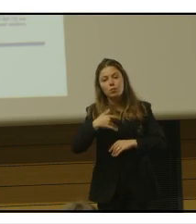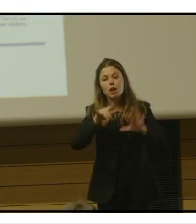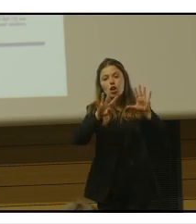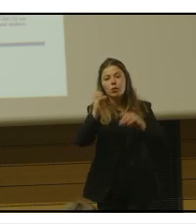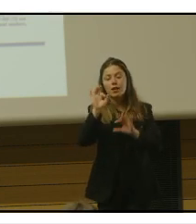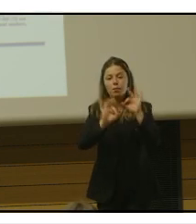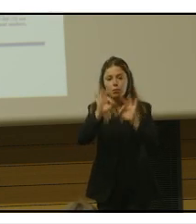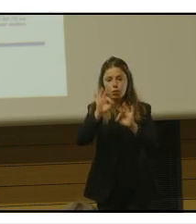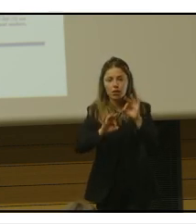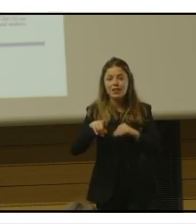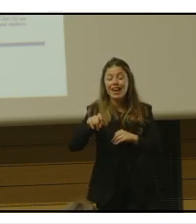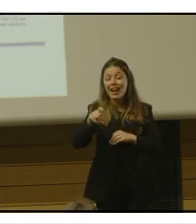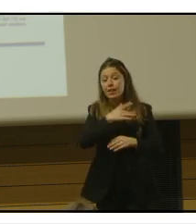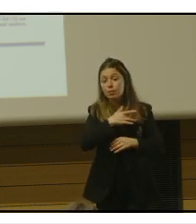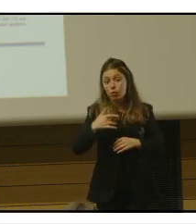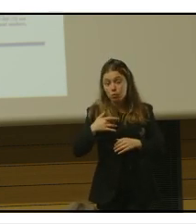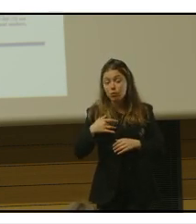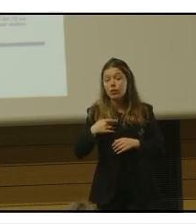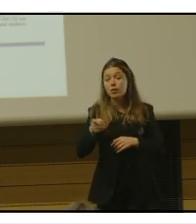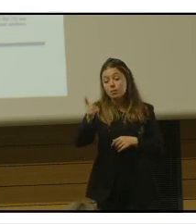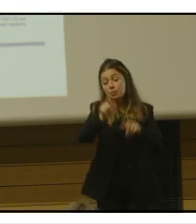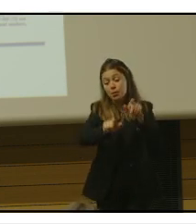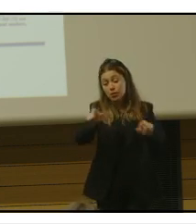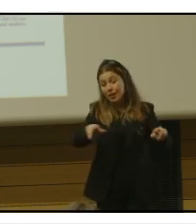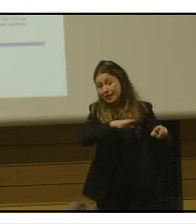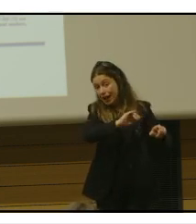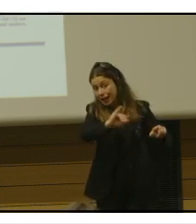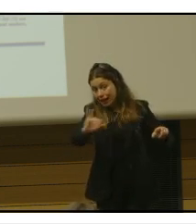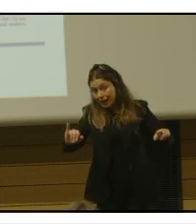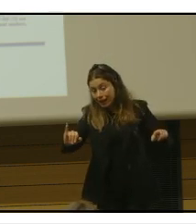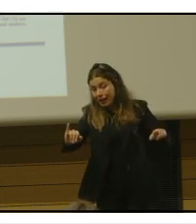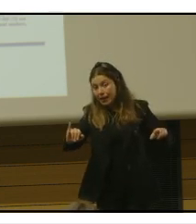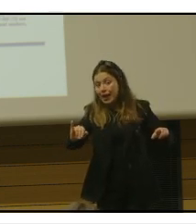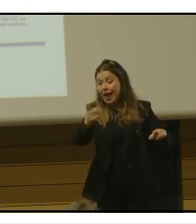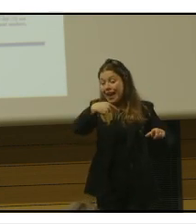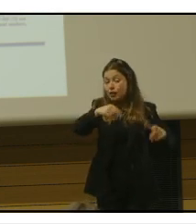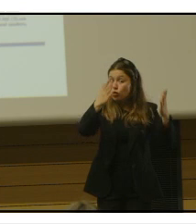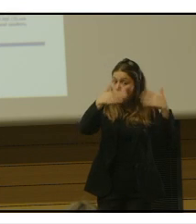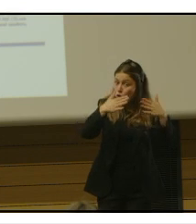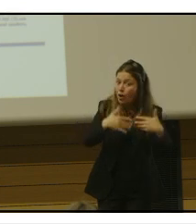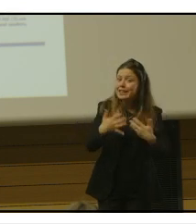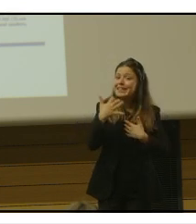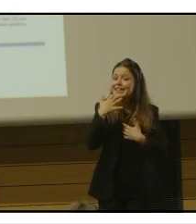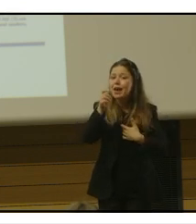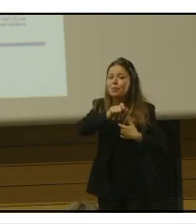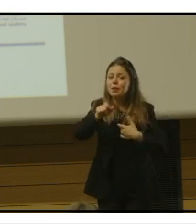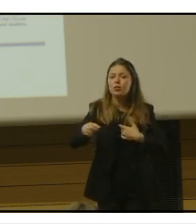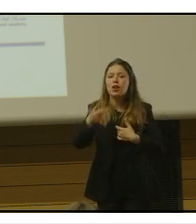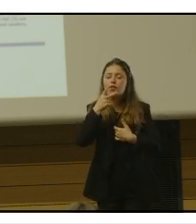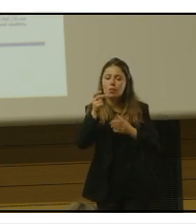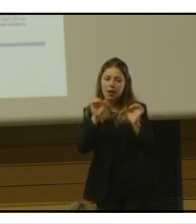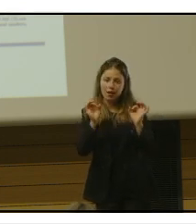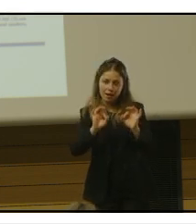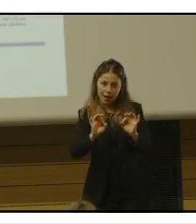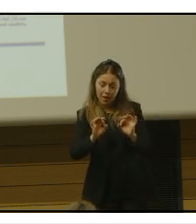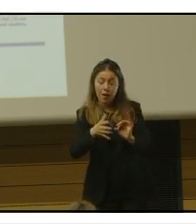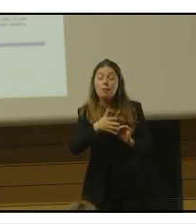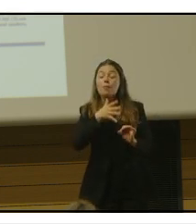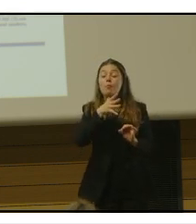de los casos de cáncer de pulmón que se producen no se hubiesen producido si esas personas no fumasen. Por lo